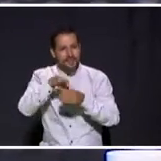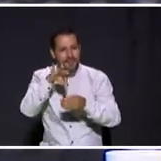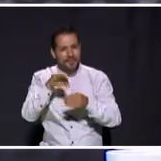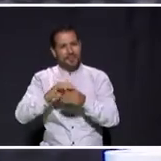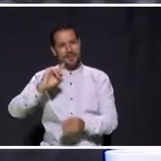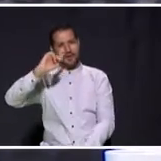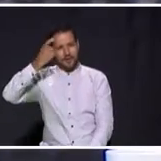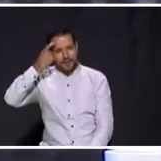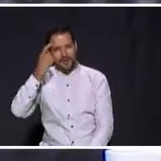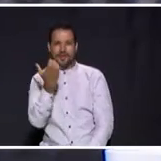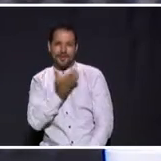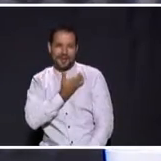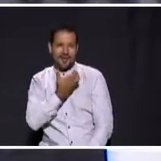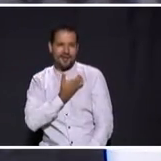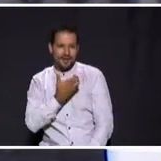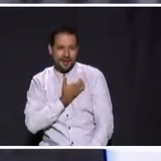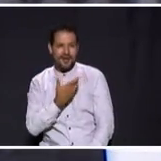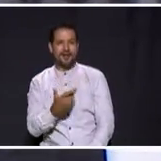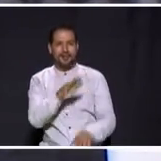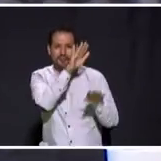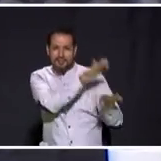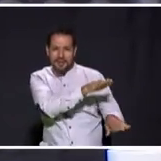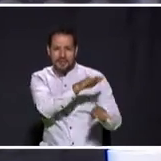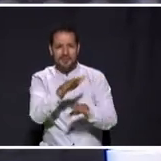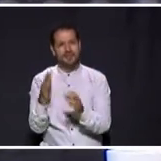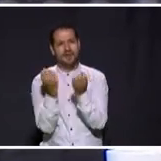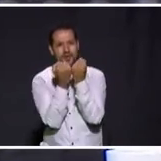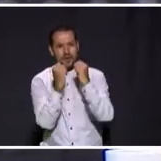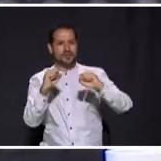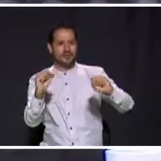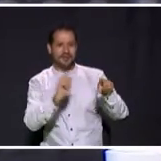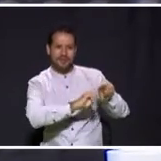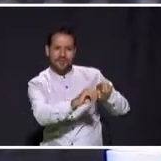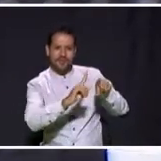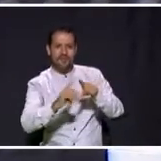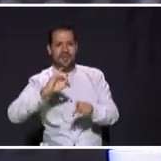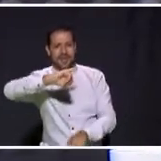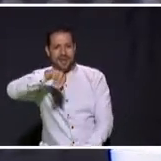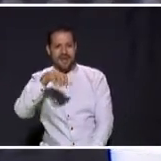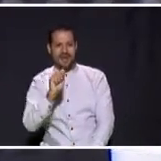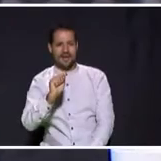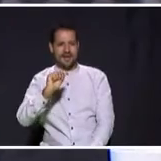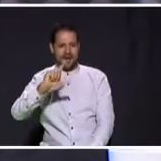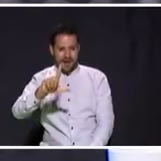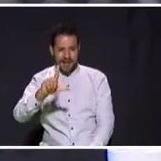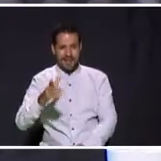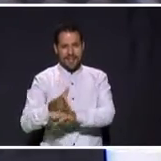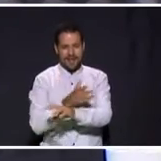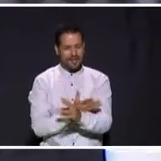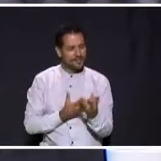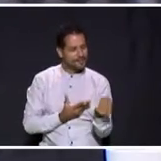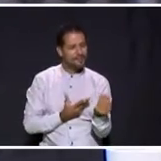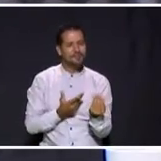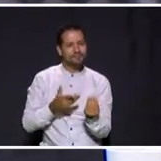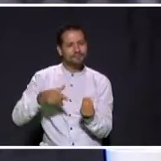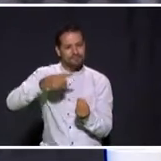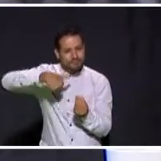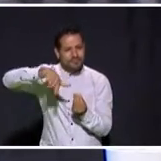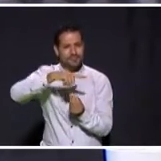alcaldes diputados concejales y ediles de las juntas administradoras locales y como usted lo ha dicho en medio de la